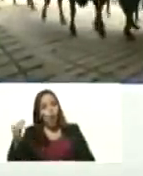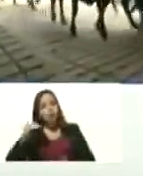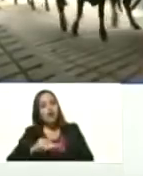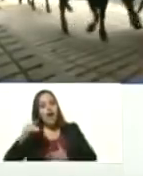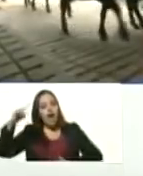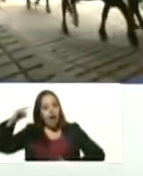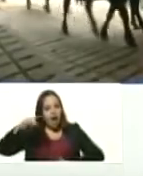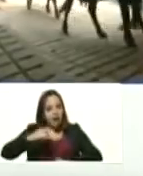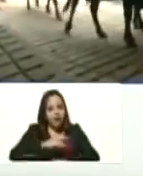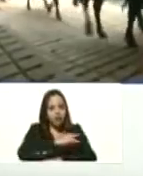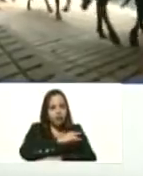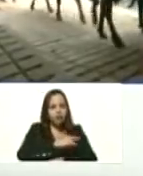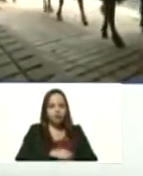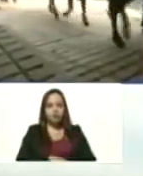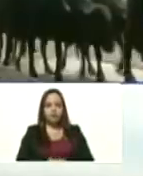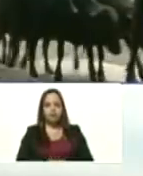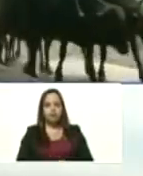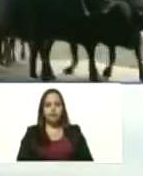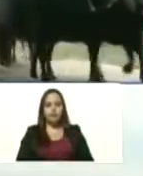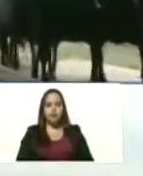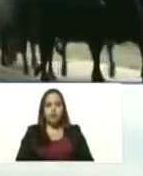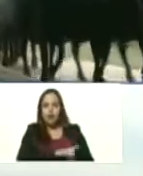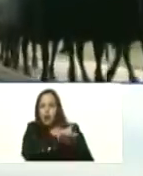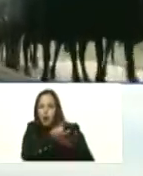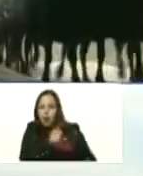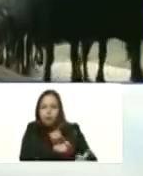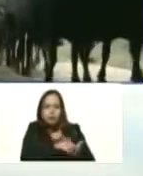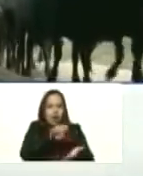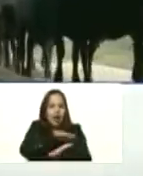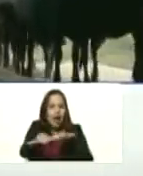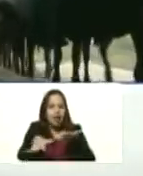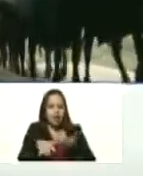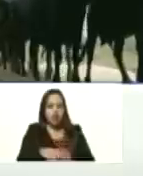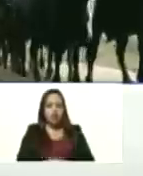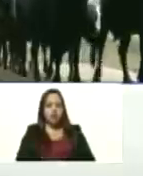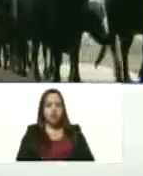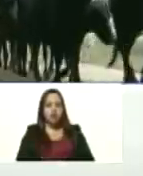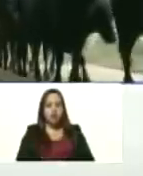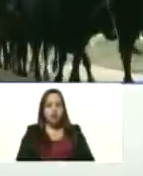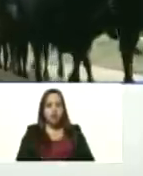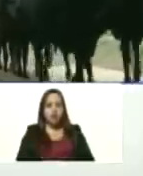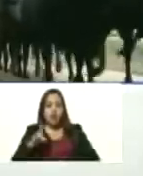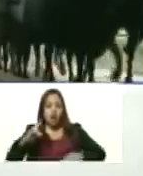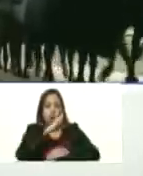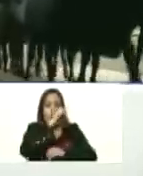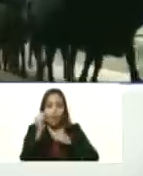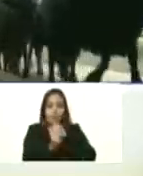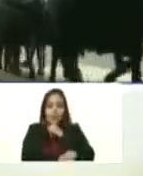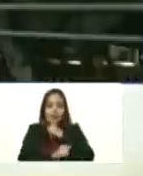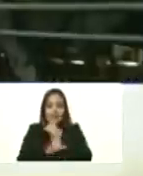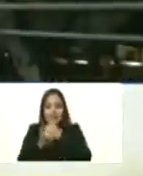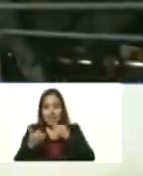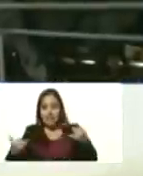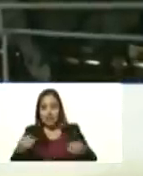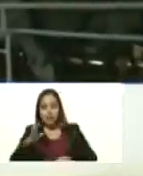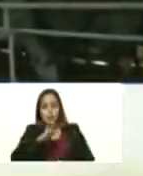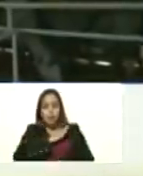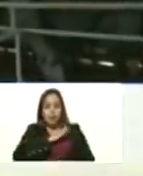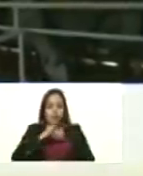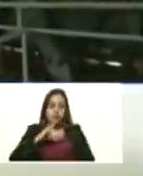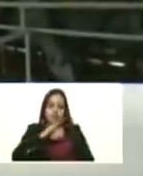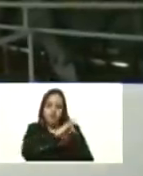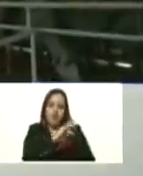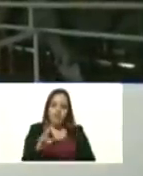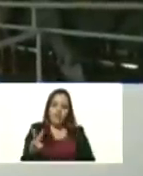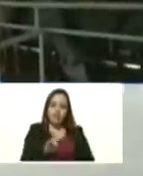avión totalmente gratuito de conviasa línea aérea bandera de